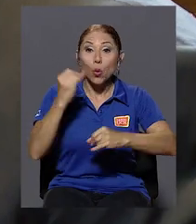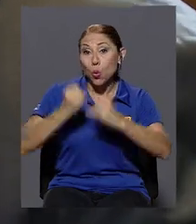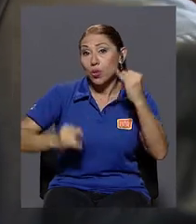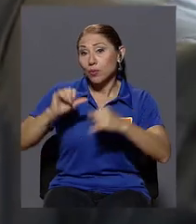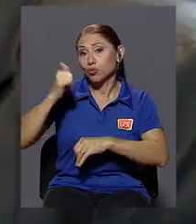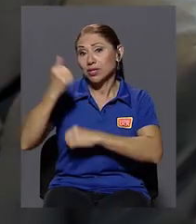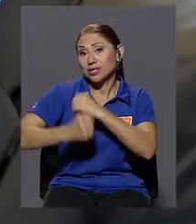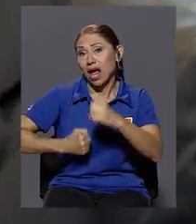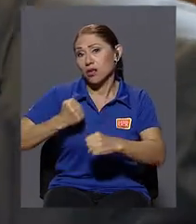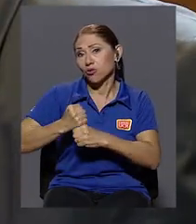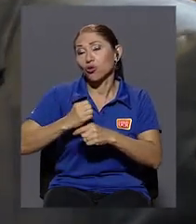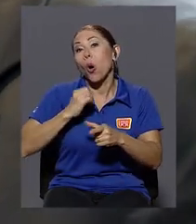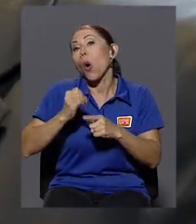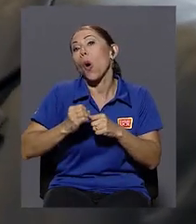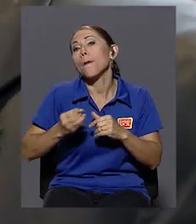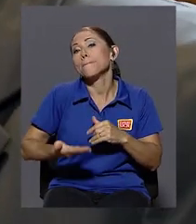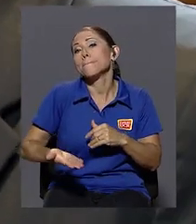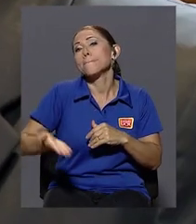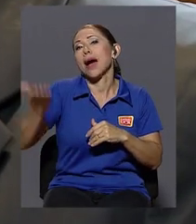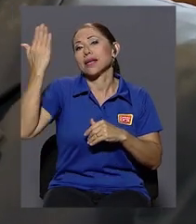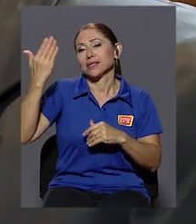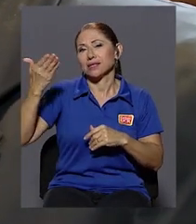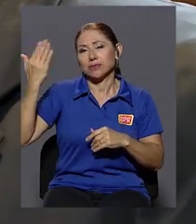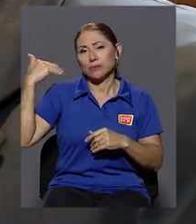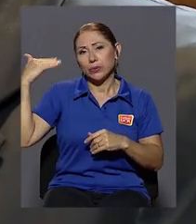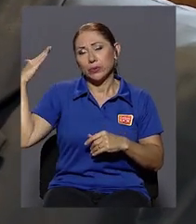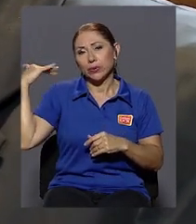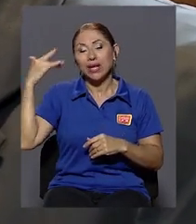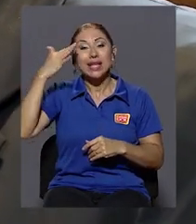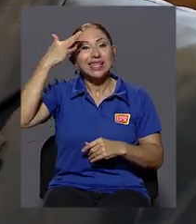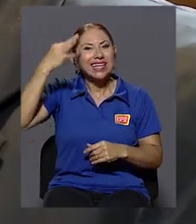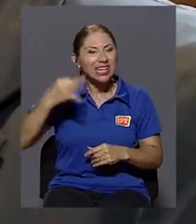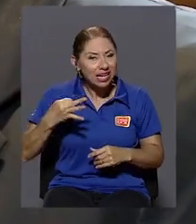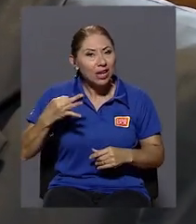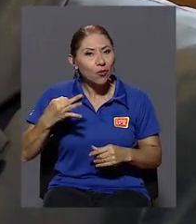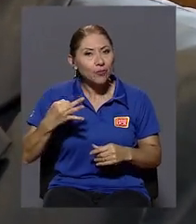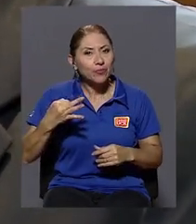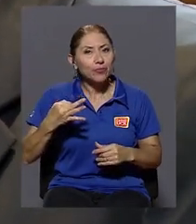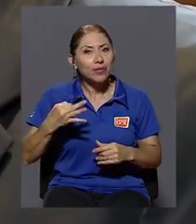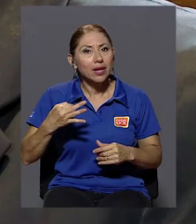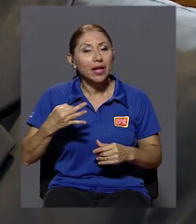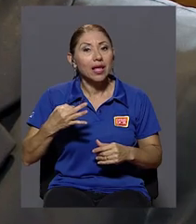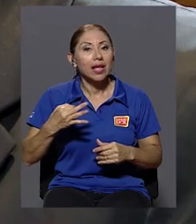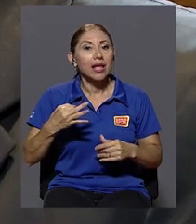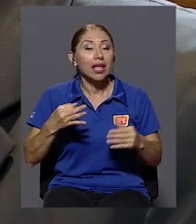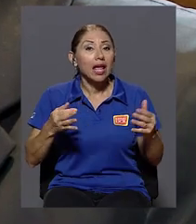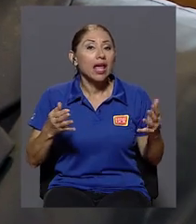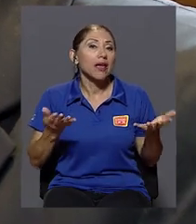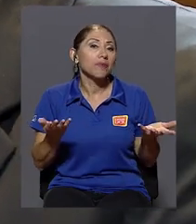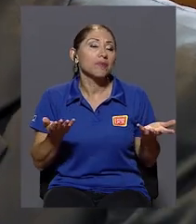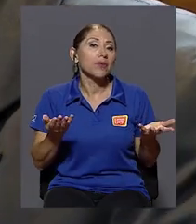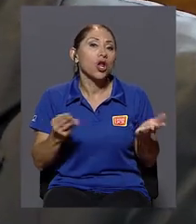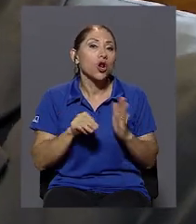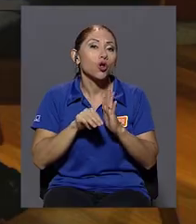ha habido un contexto en los últimos 10 años o más todavía, en donde creo que los estímulos, que los modelos